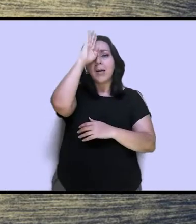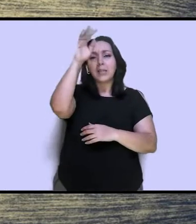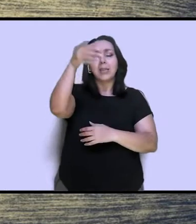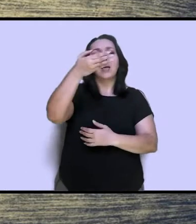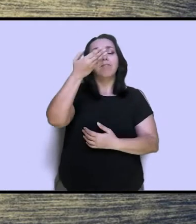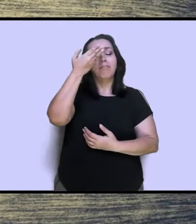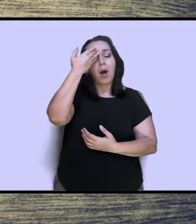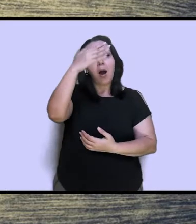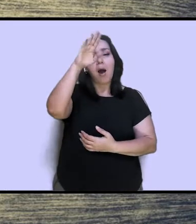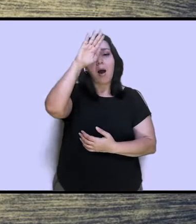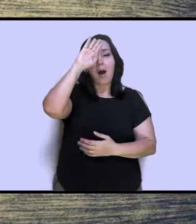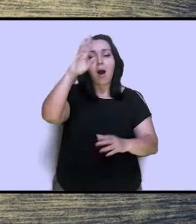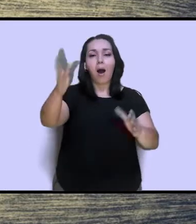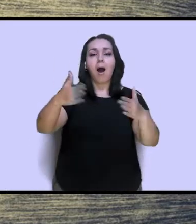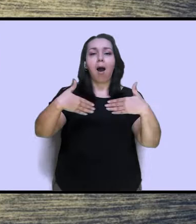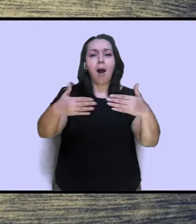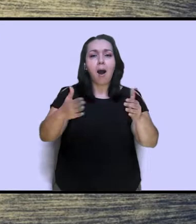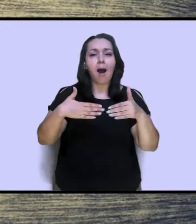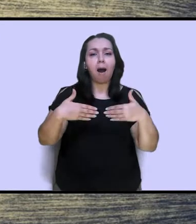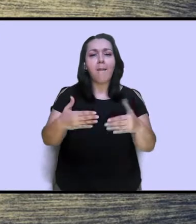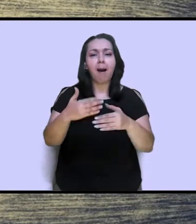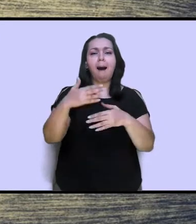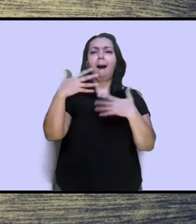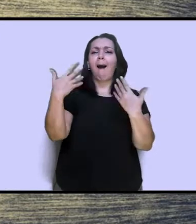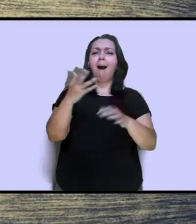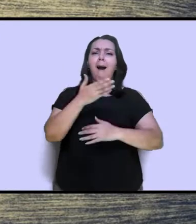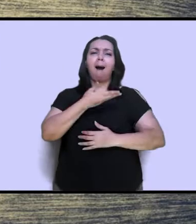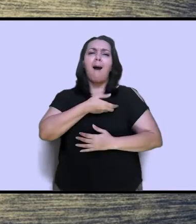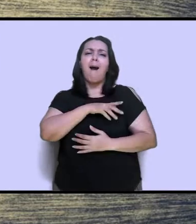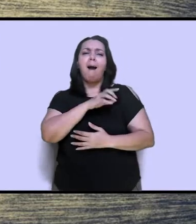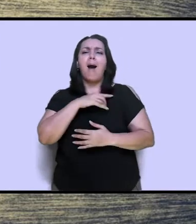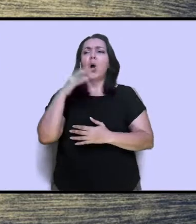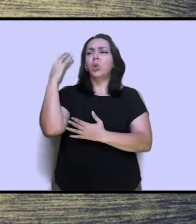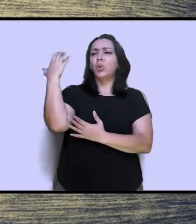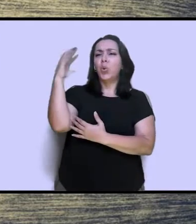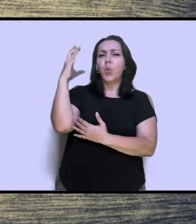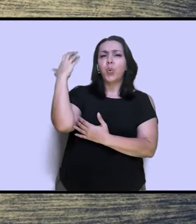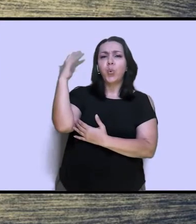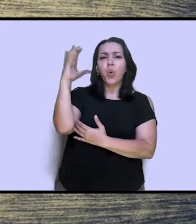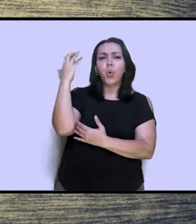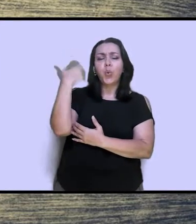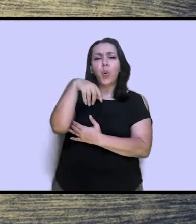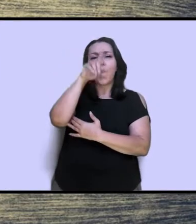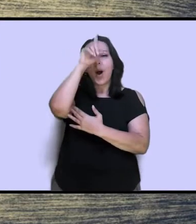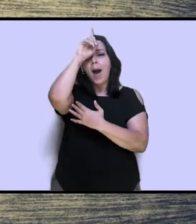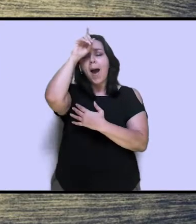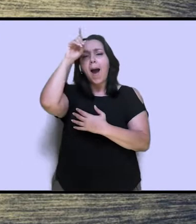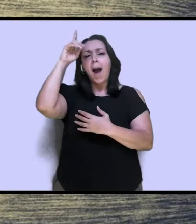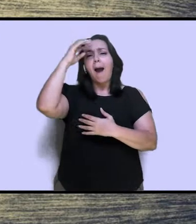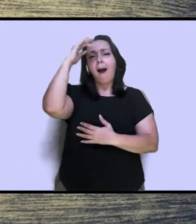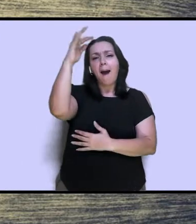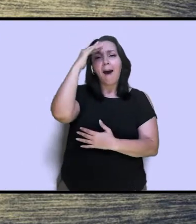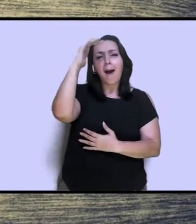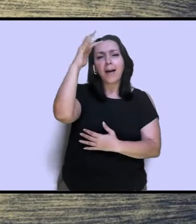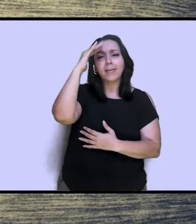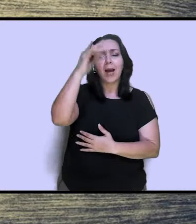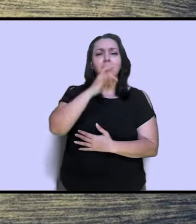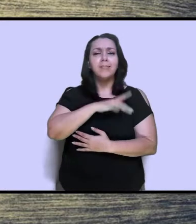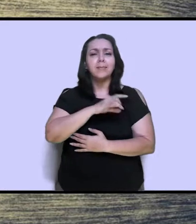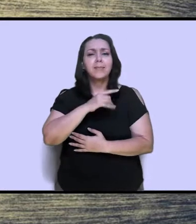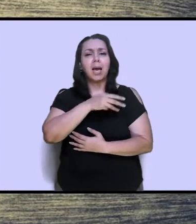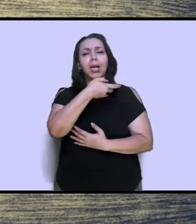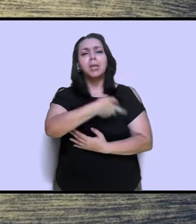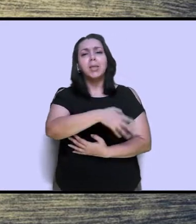Panamá, Haití, Colombia, Venezuela, Cuba, Bolivia, Perú, Argentina, Chile,